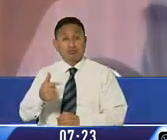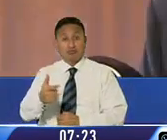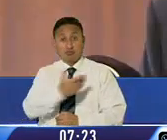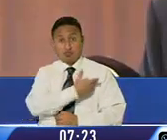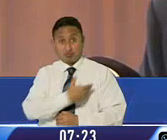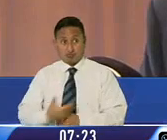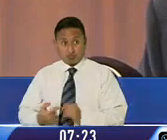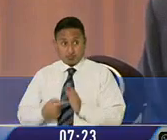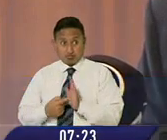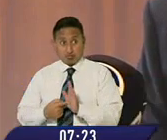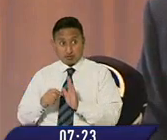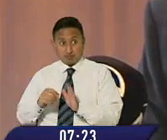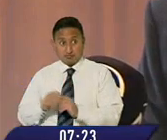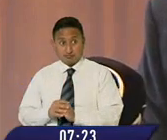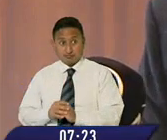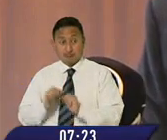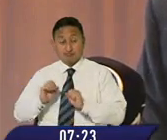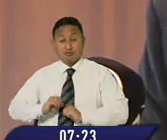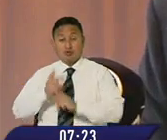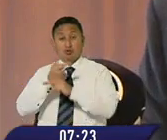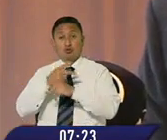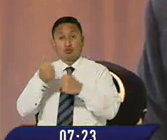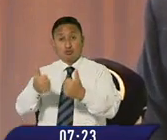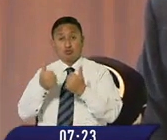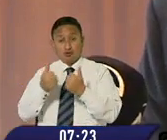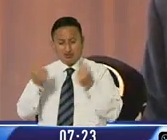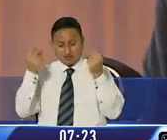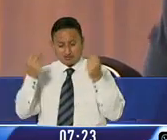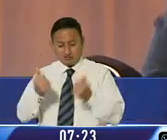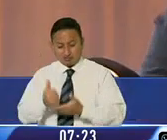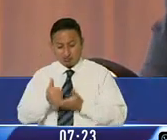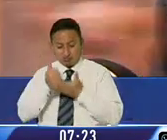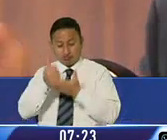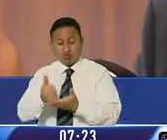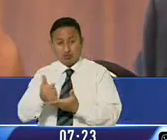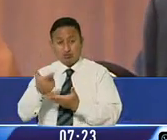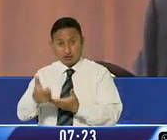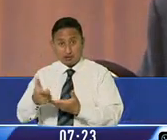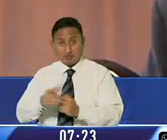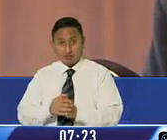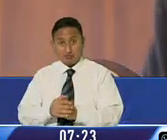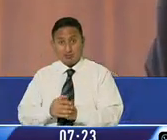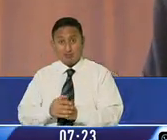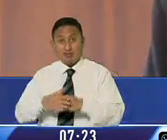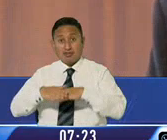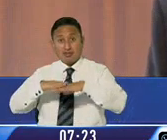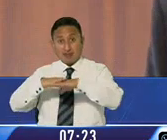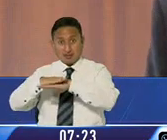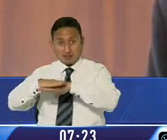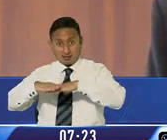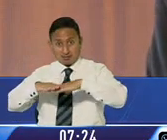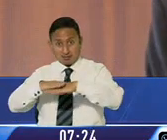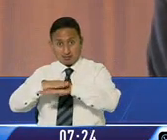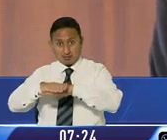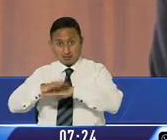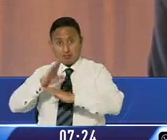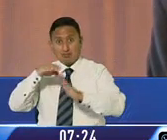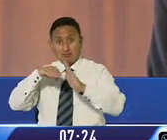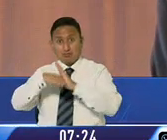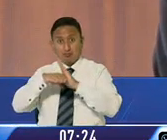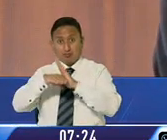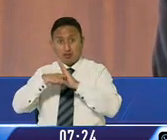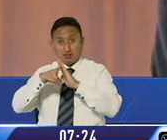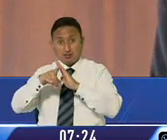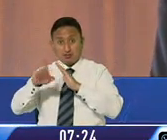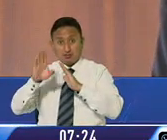presidente. Tenemos que salir con un producto ágil, que sea útil, que llegue a la base de la pirámide, su banco de fomento, como